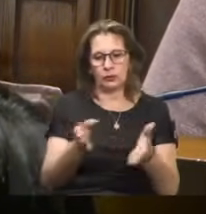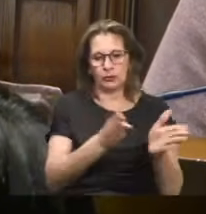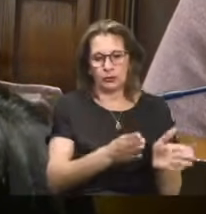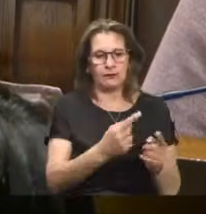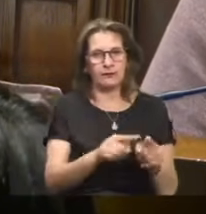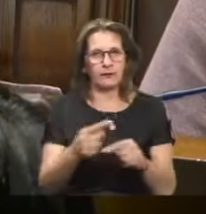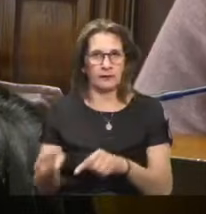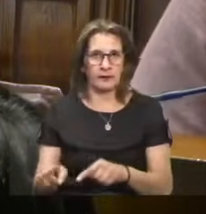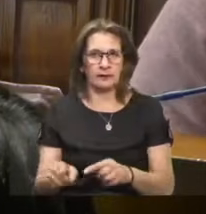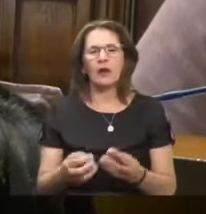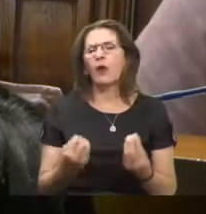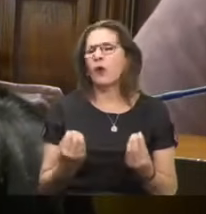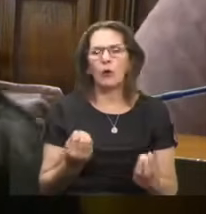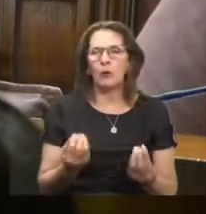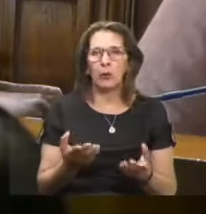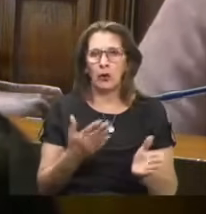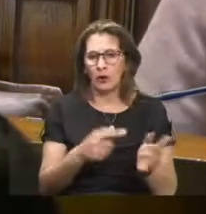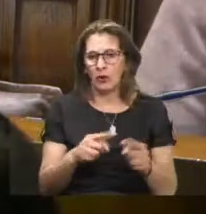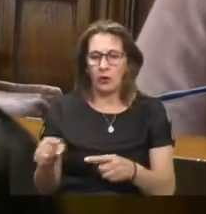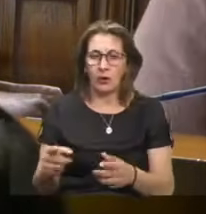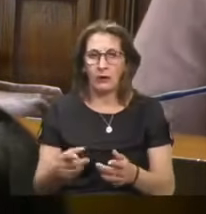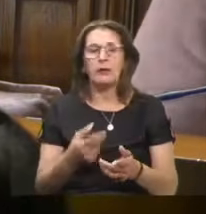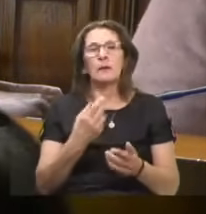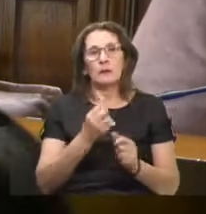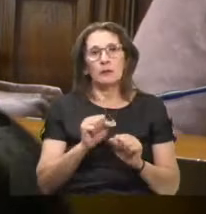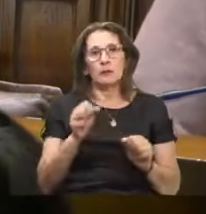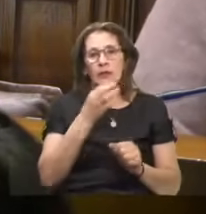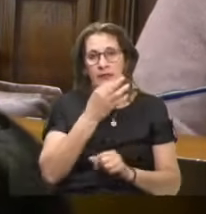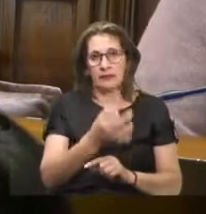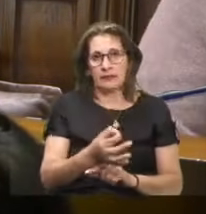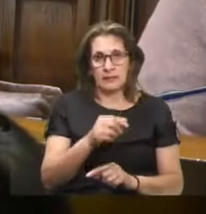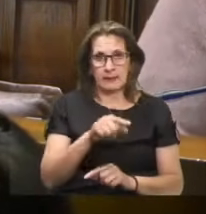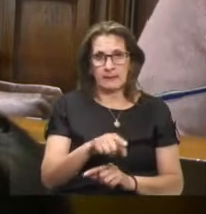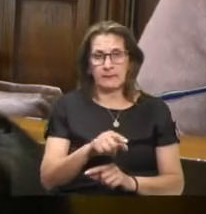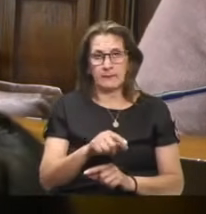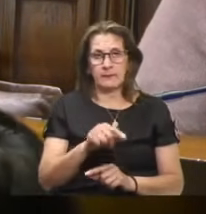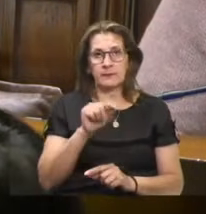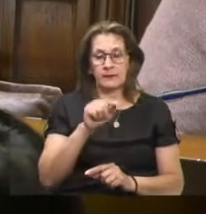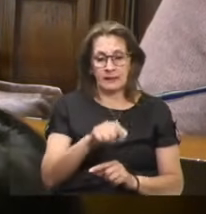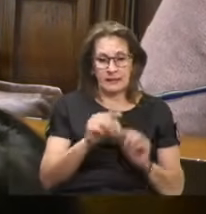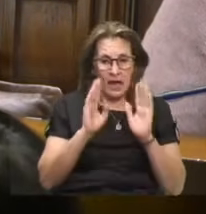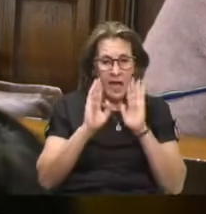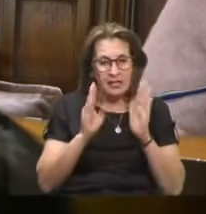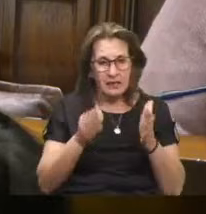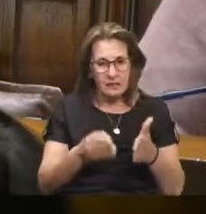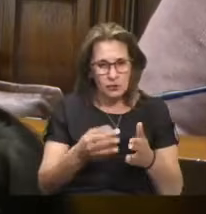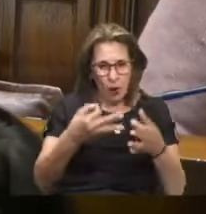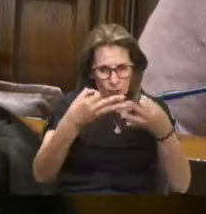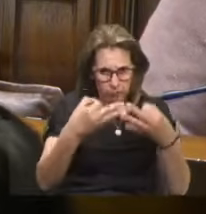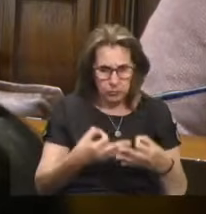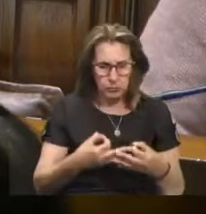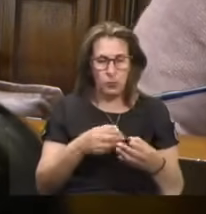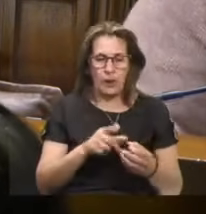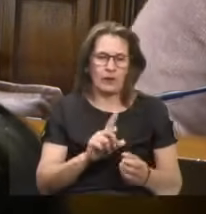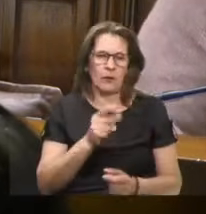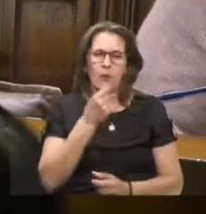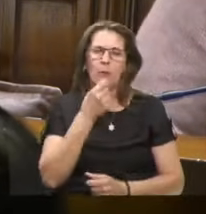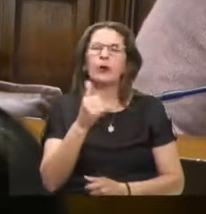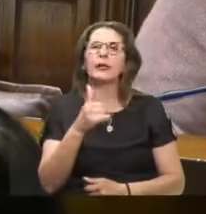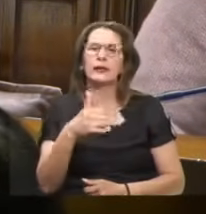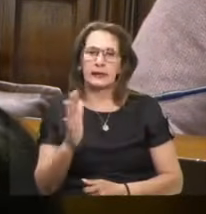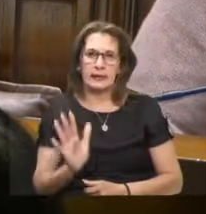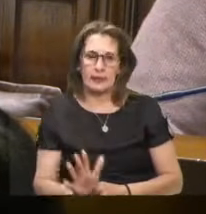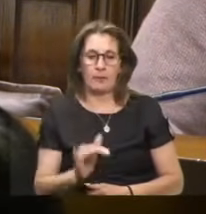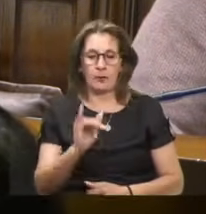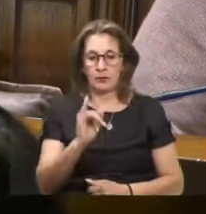¿En qué sentido puede decirse que esa atención puntual, por ejemplo, de